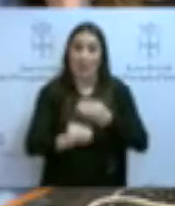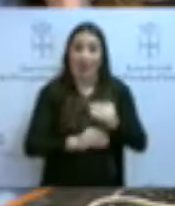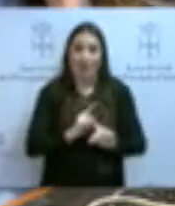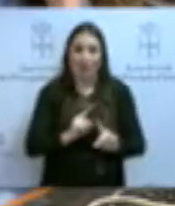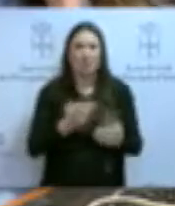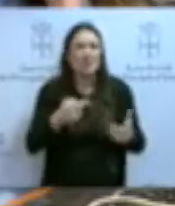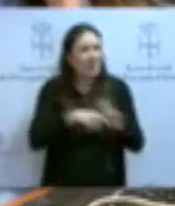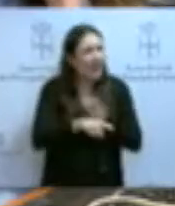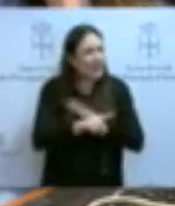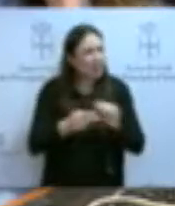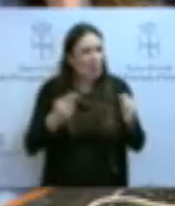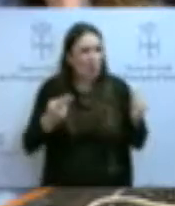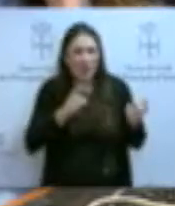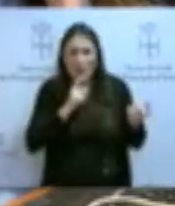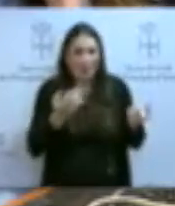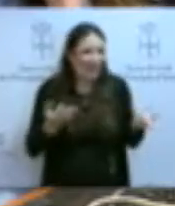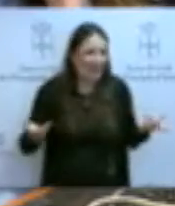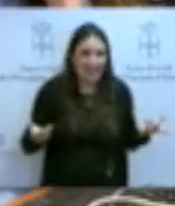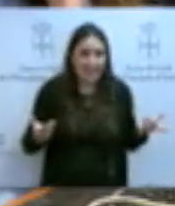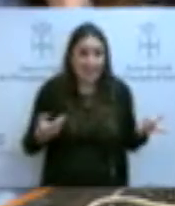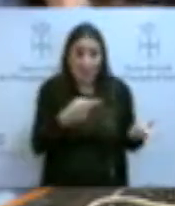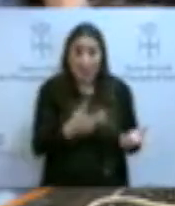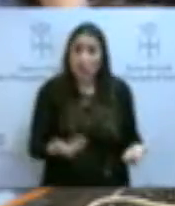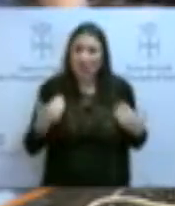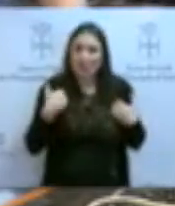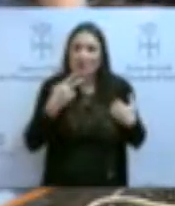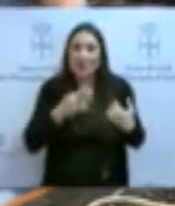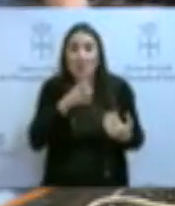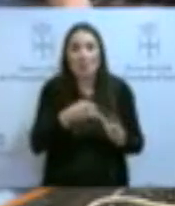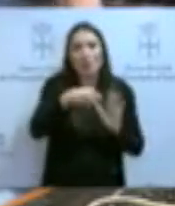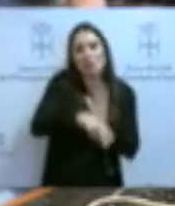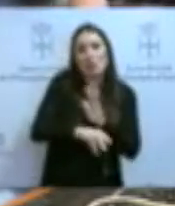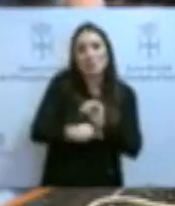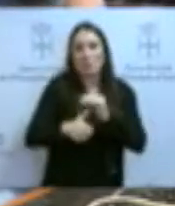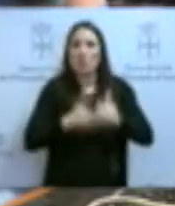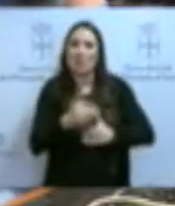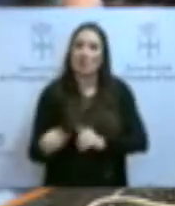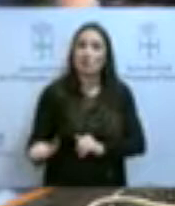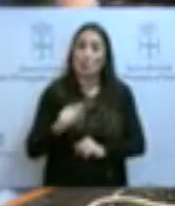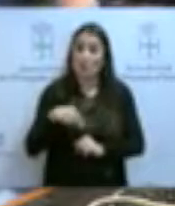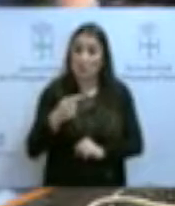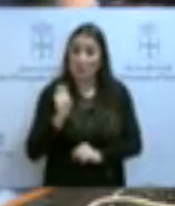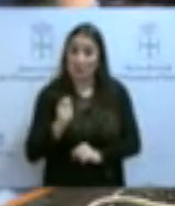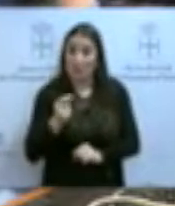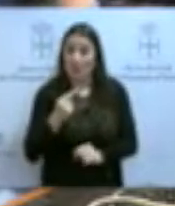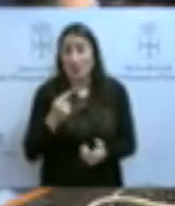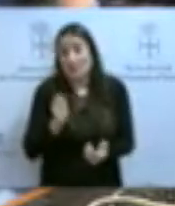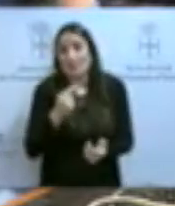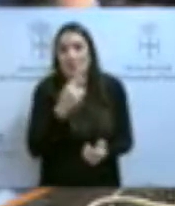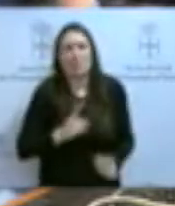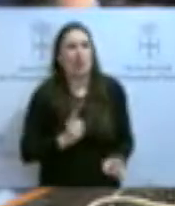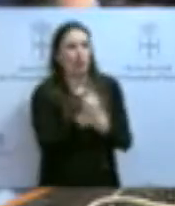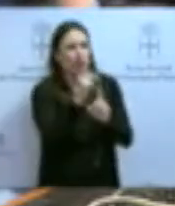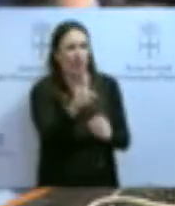de lo público hablamos entonces, señora consejera? Nadie responde por haber aprobado normas y procedimientos que los tribunales declaran contrarios a derecho. Estos son ejemplos